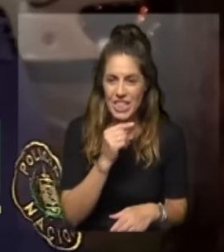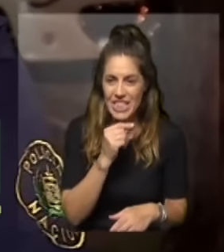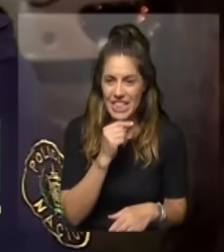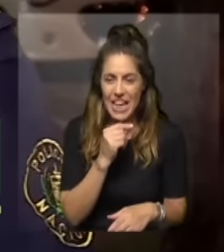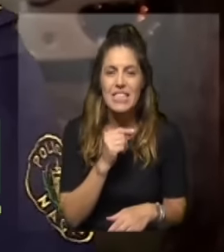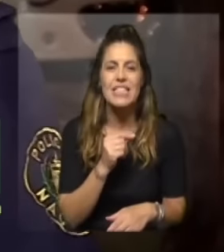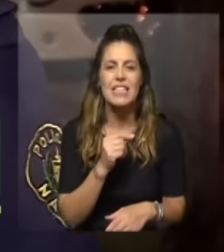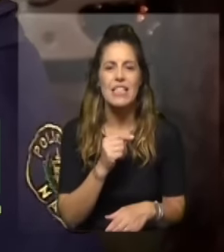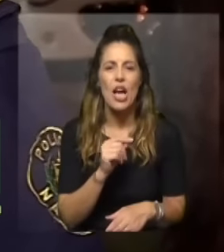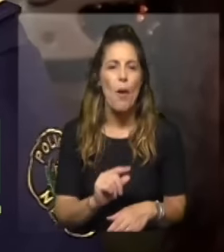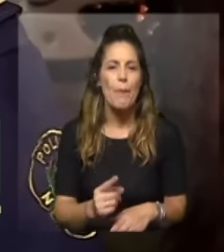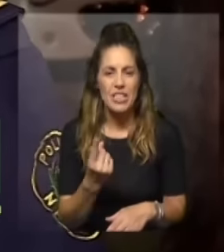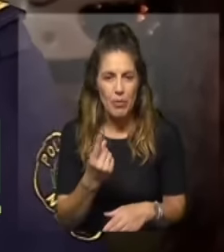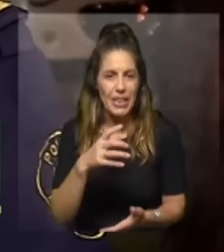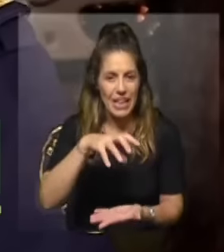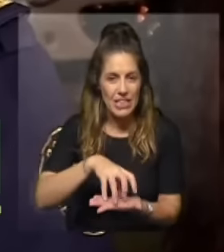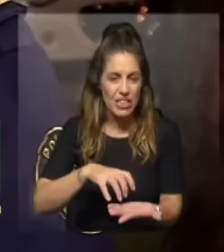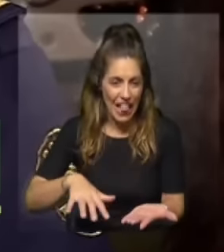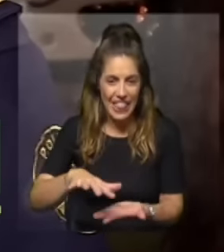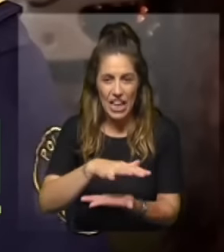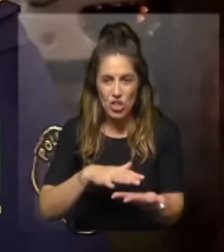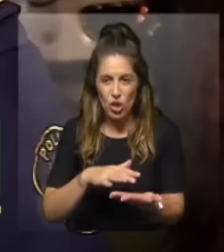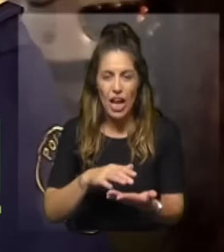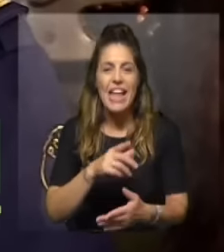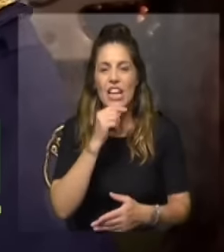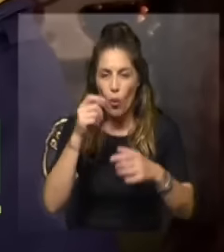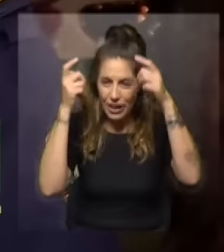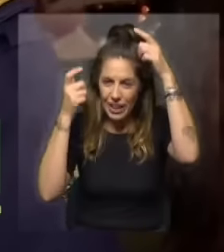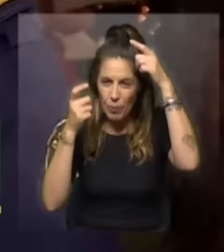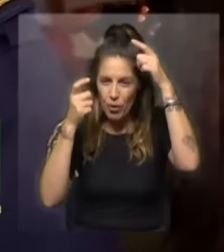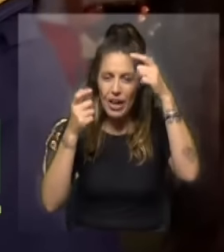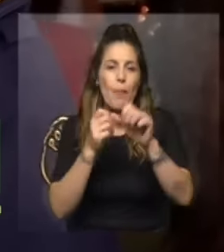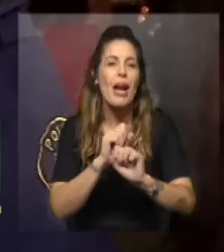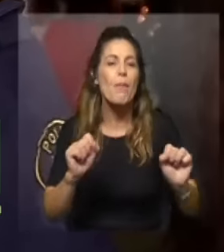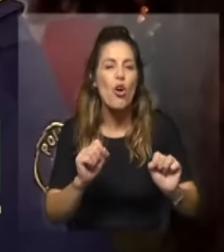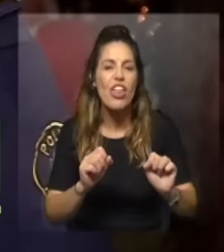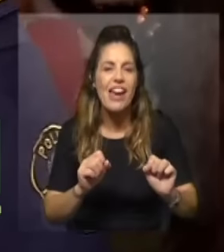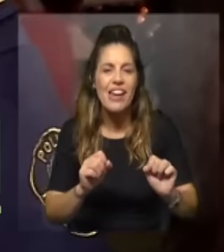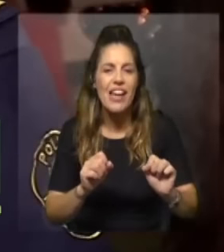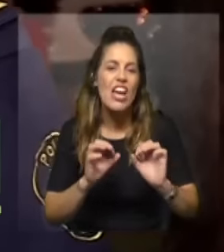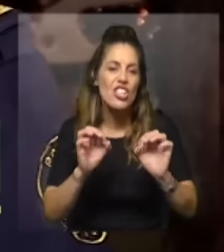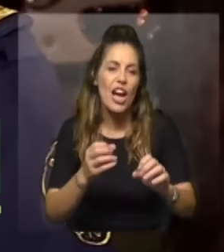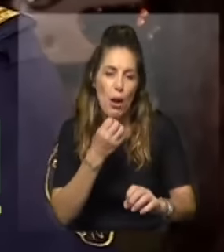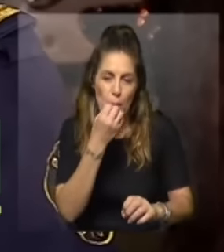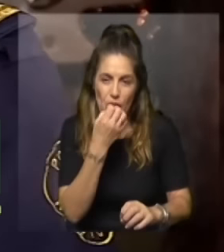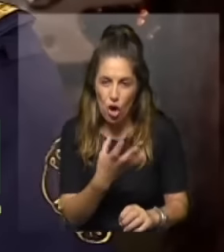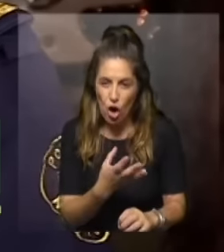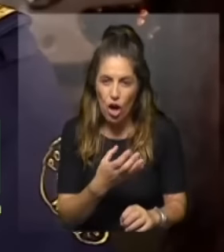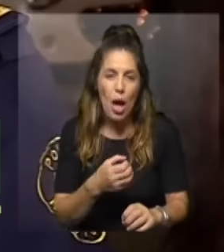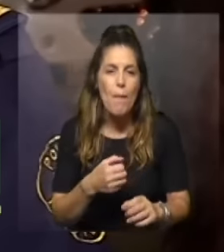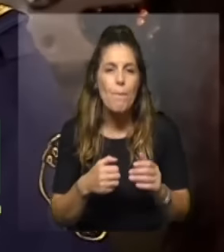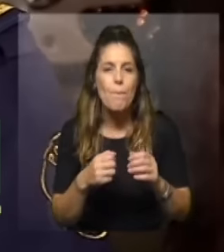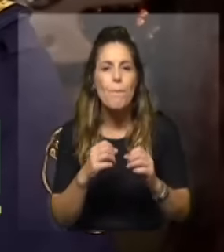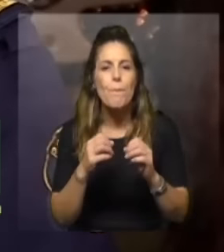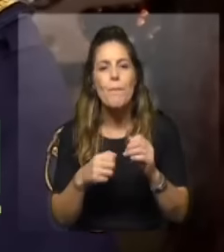jefatura principalmente de la seccional de la zona y de la guardia republicana para bueno poder llegar de mejor forma y a mayor cantidad de